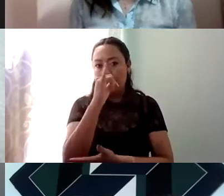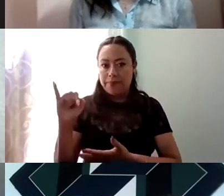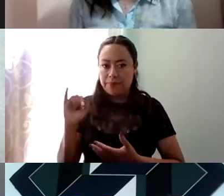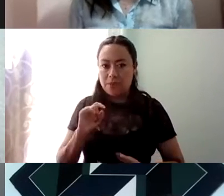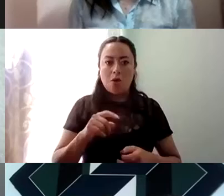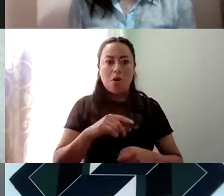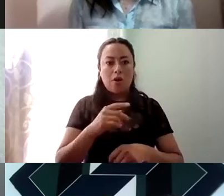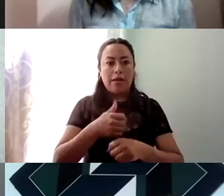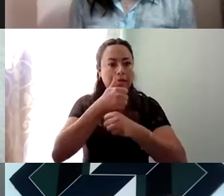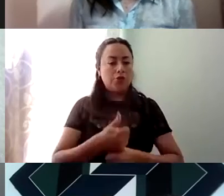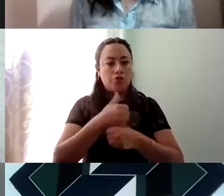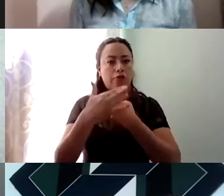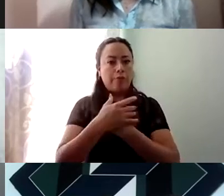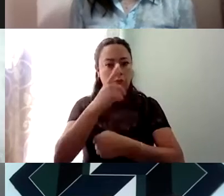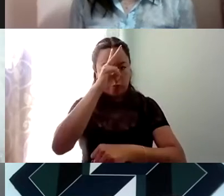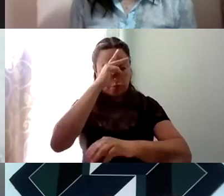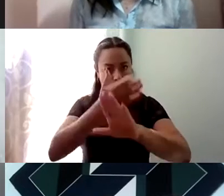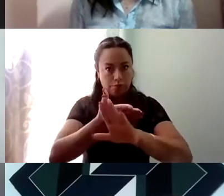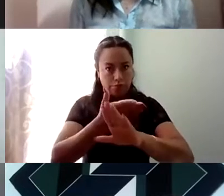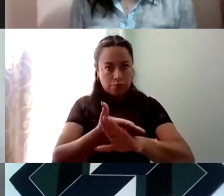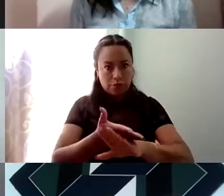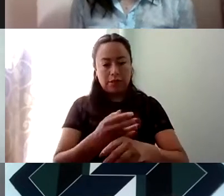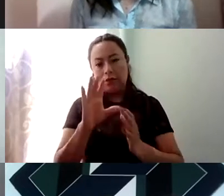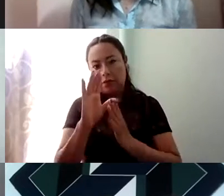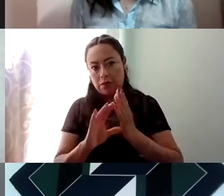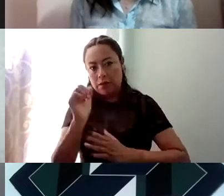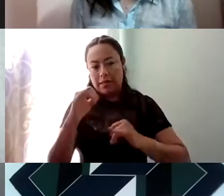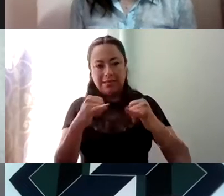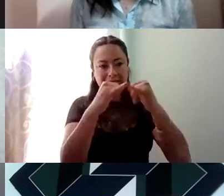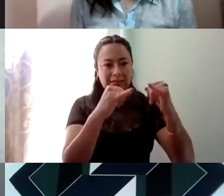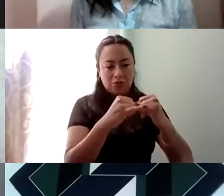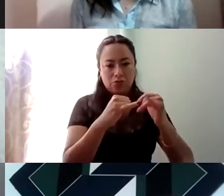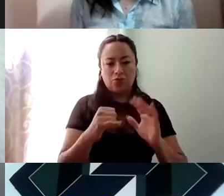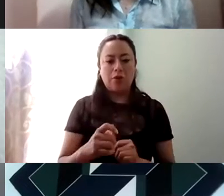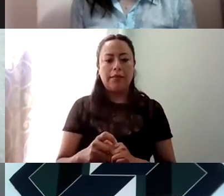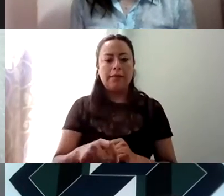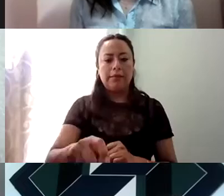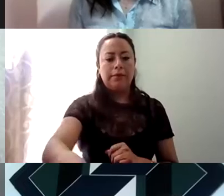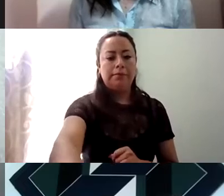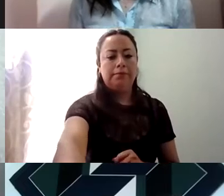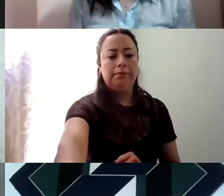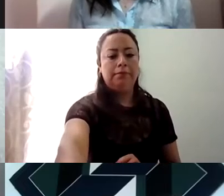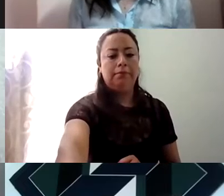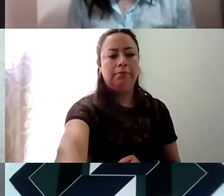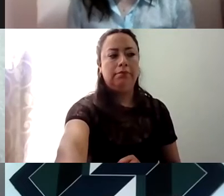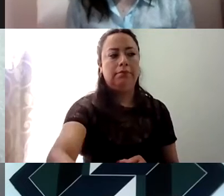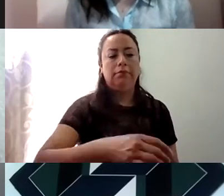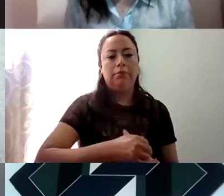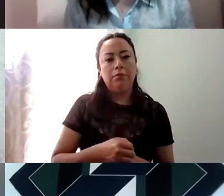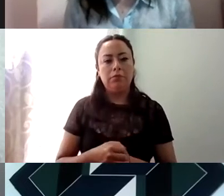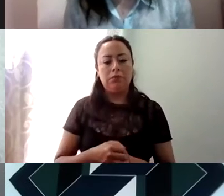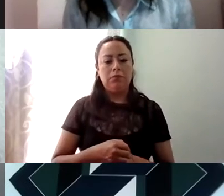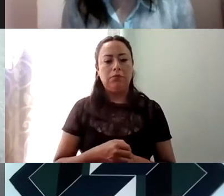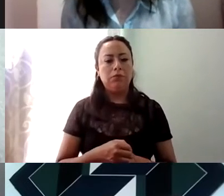de particulares, y las instituciones de otros, y las instituciones y otros más.